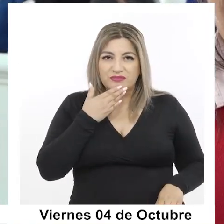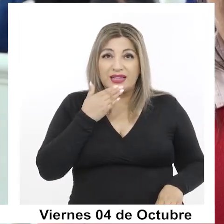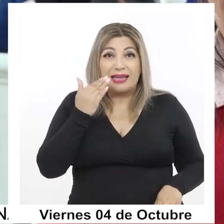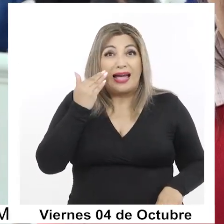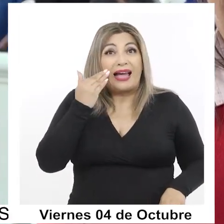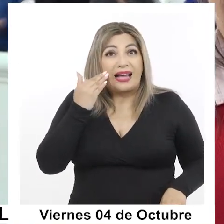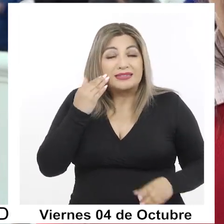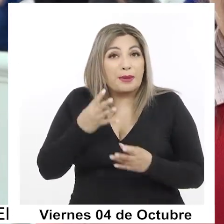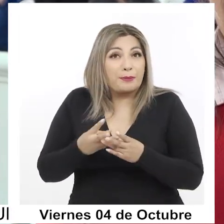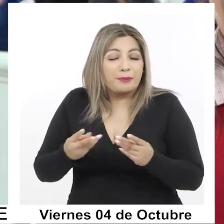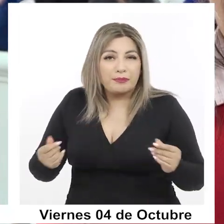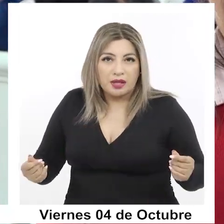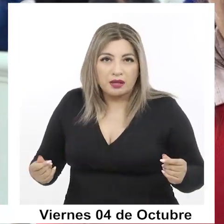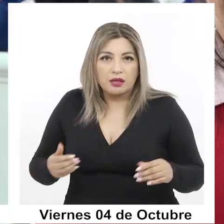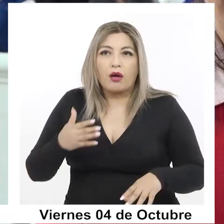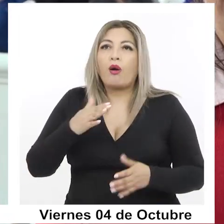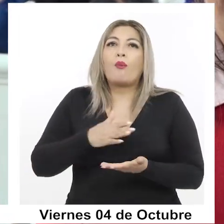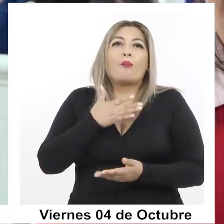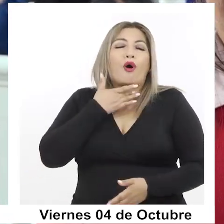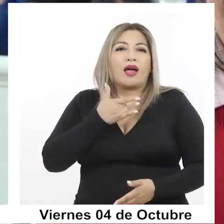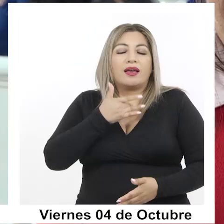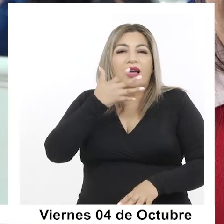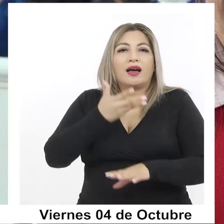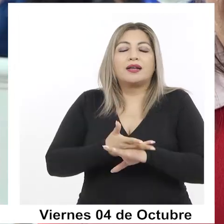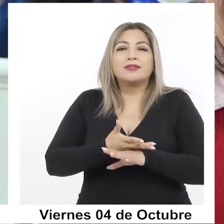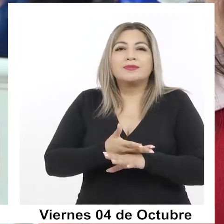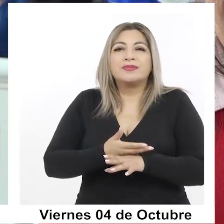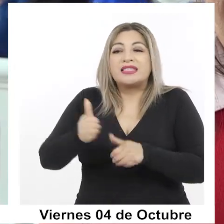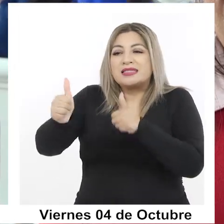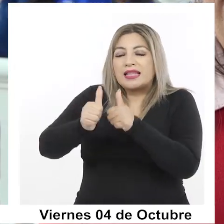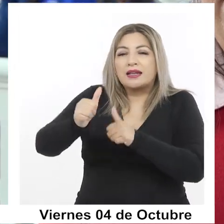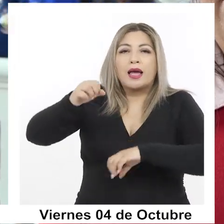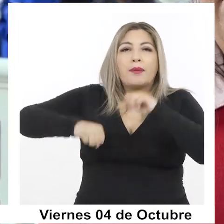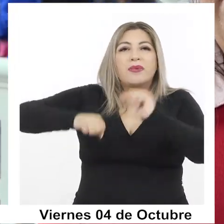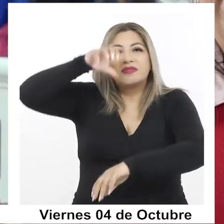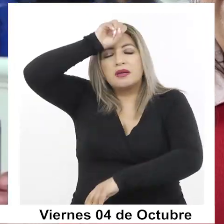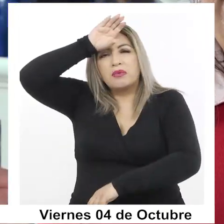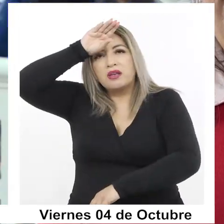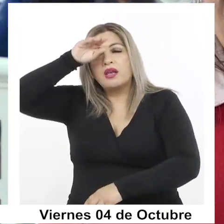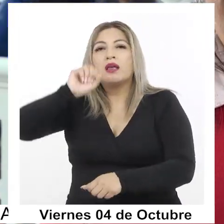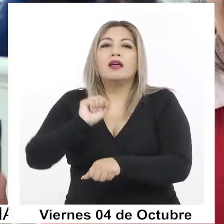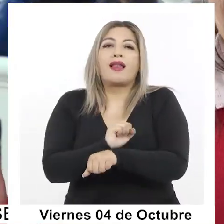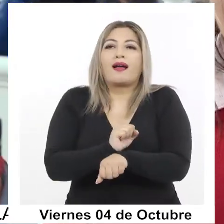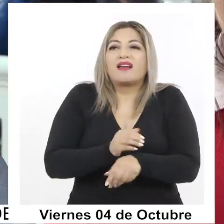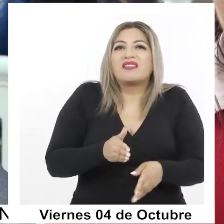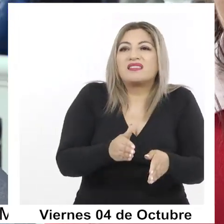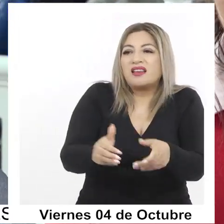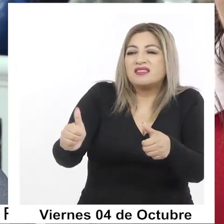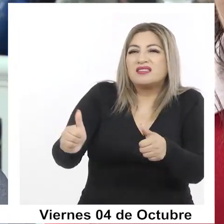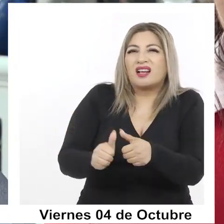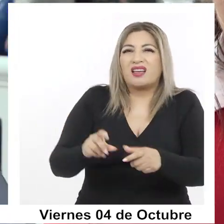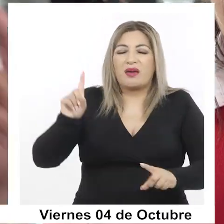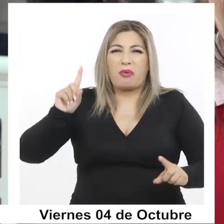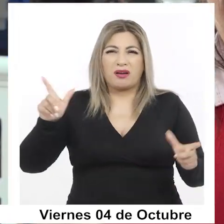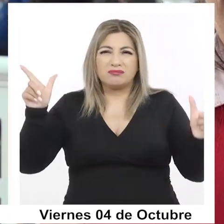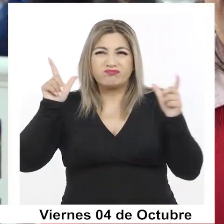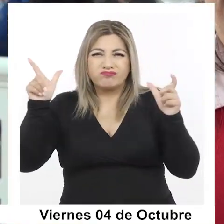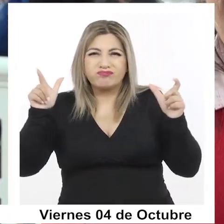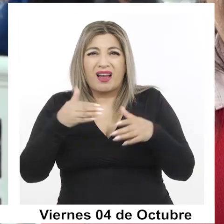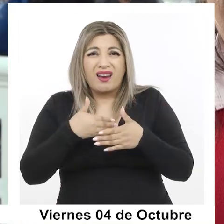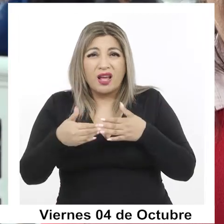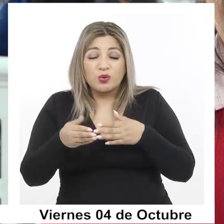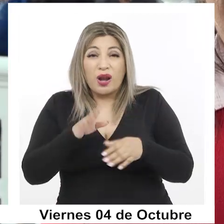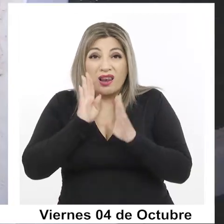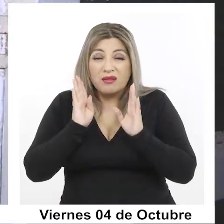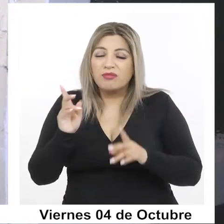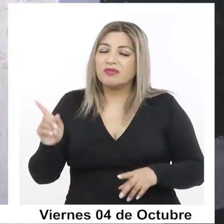esta sonoridad. Hay empresas mineras, las mismas carreteras, que van interviniendo esta sonoridad y que es algo que también hay